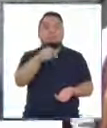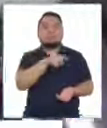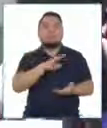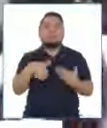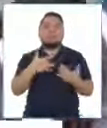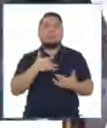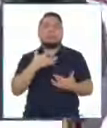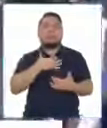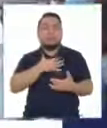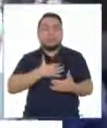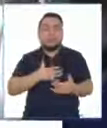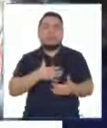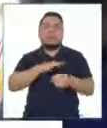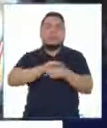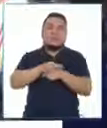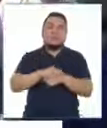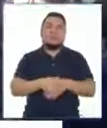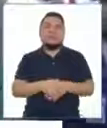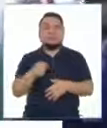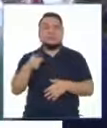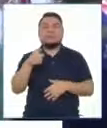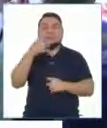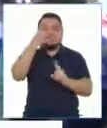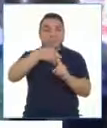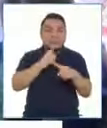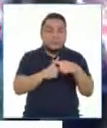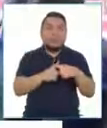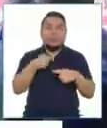y moderados que hayan dado positivo a las pruebas,